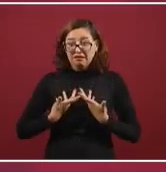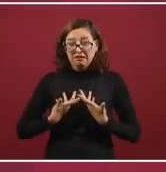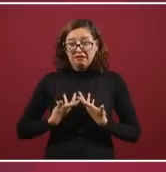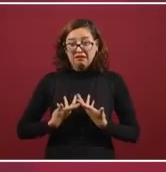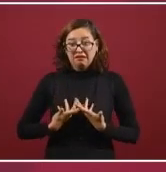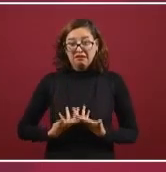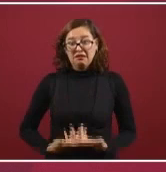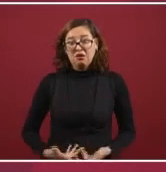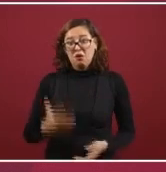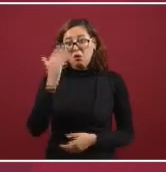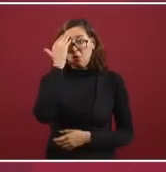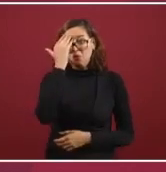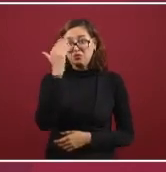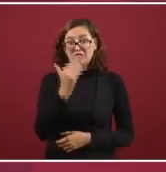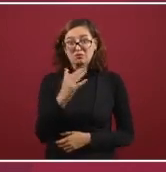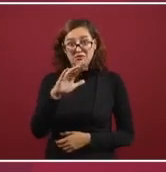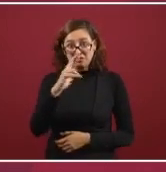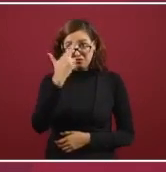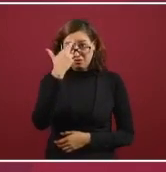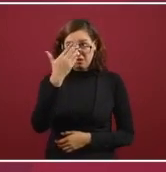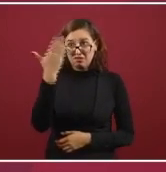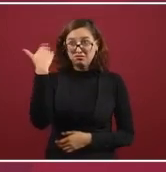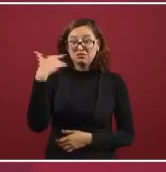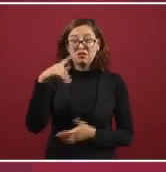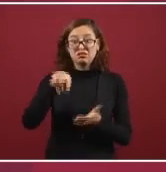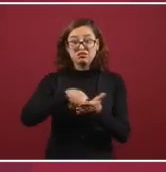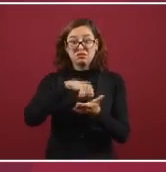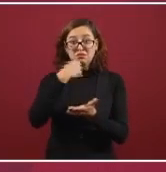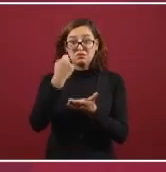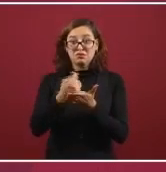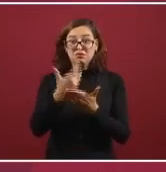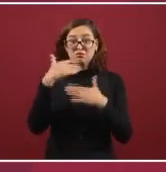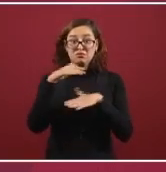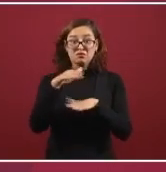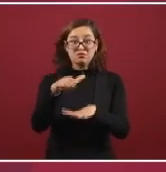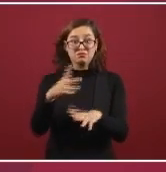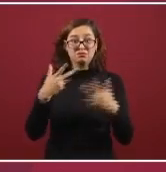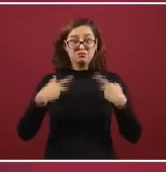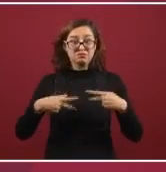terribles de Tamaulipas con relación a migrantes.